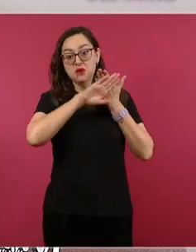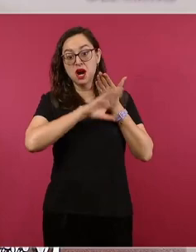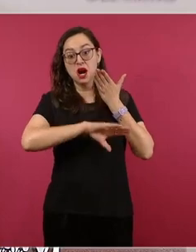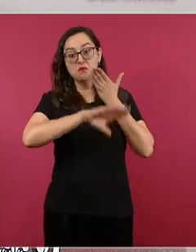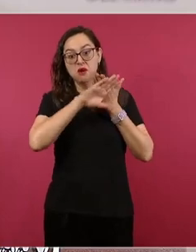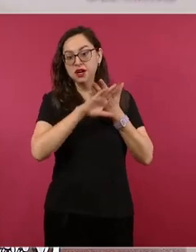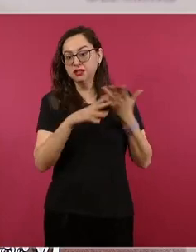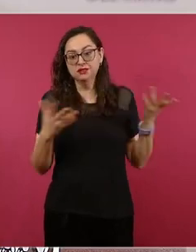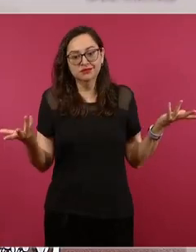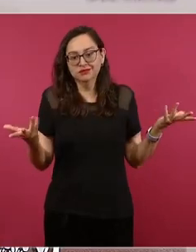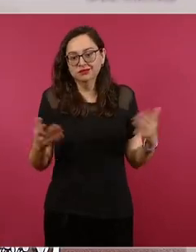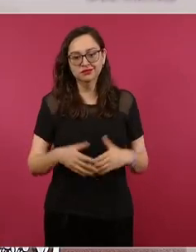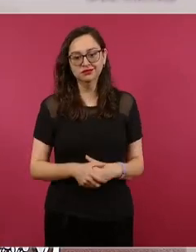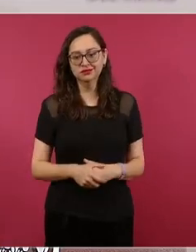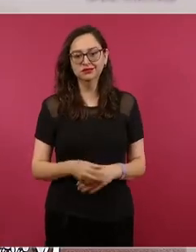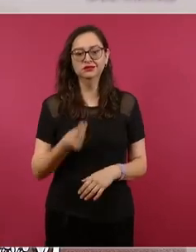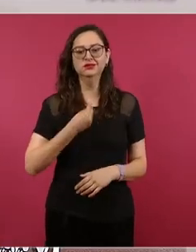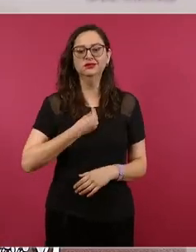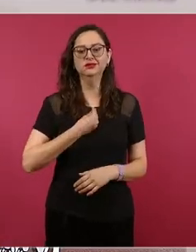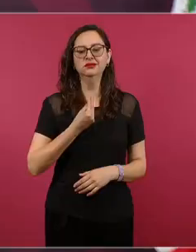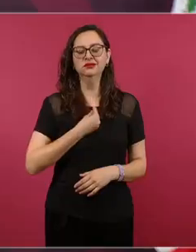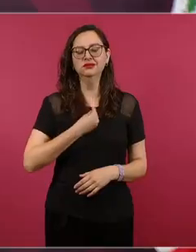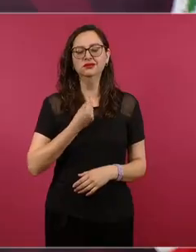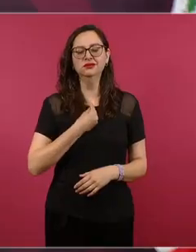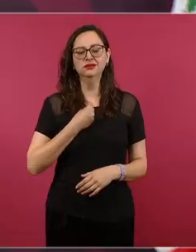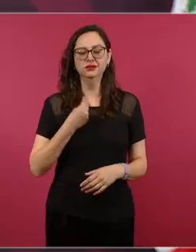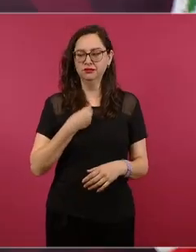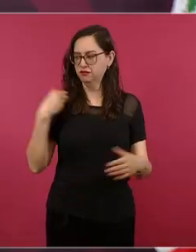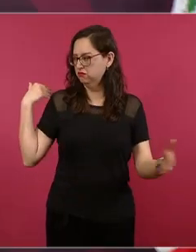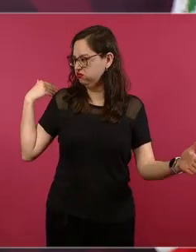Llevo ya muchos años enfrentándolos.